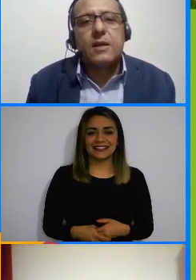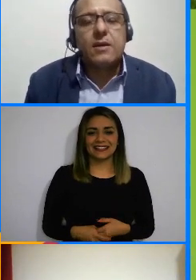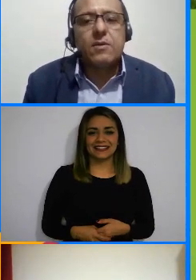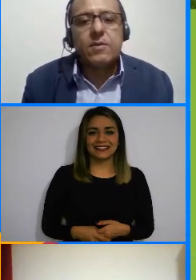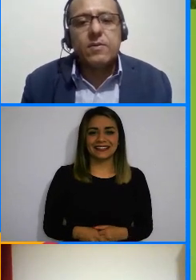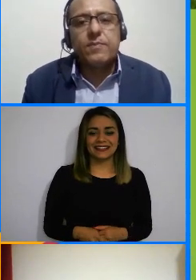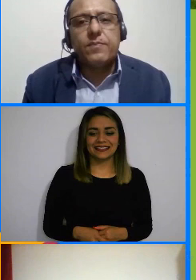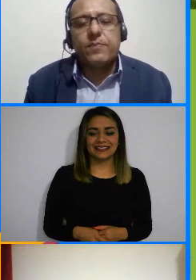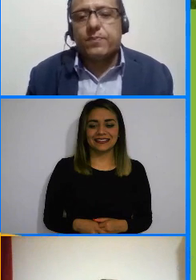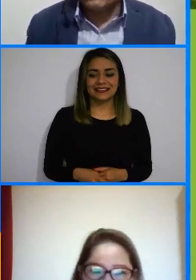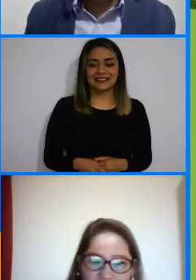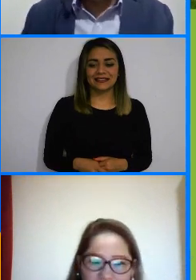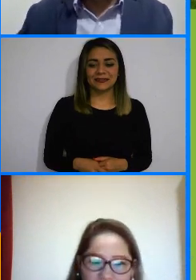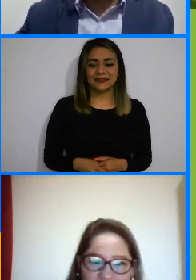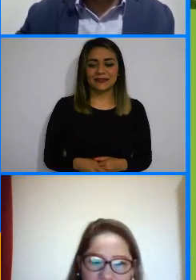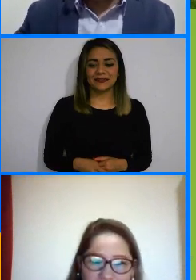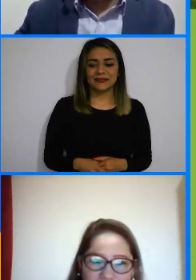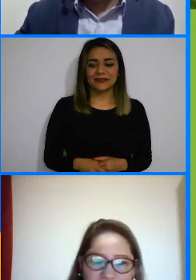Tienes que prender el micrófono, Ivonne.